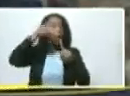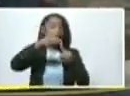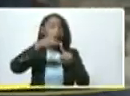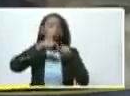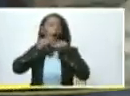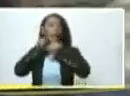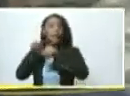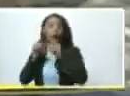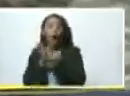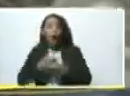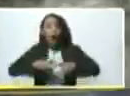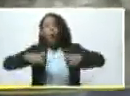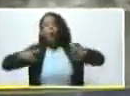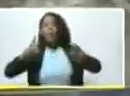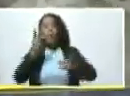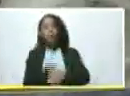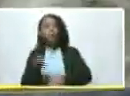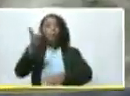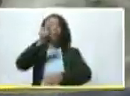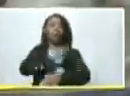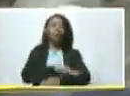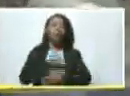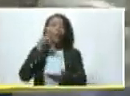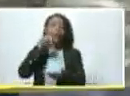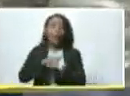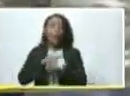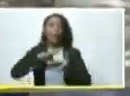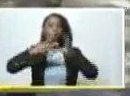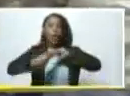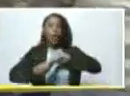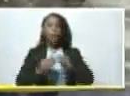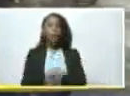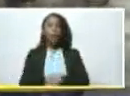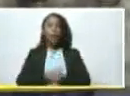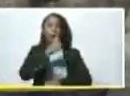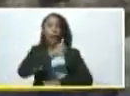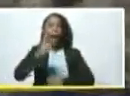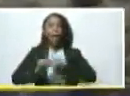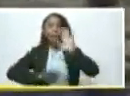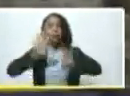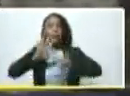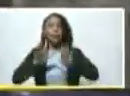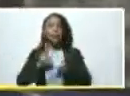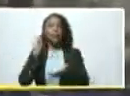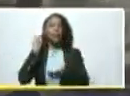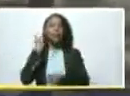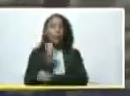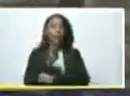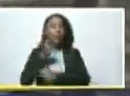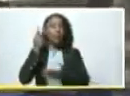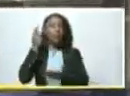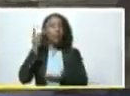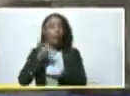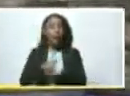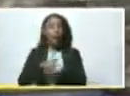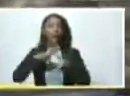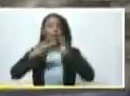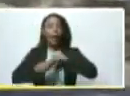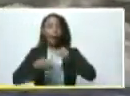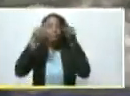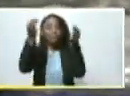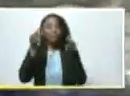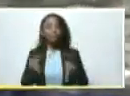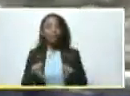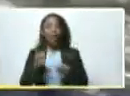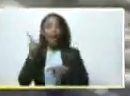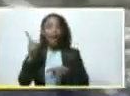es aumentar al doble la llegada de los CLAP. Cada quincena debe llegar el CLAP de calidad. Eso sería, mira,